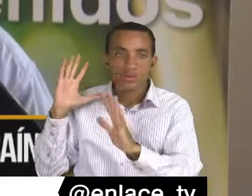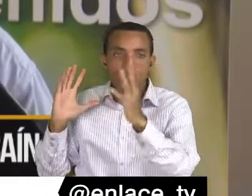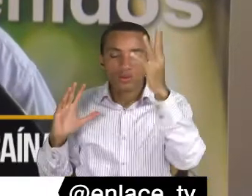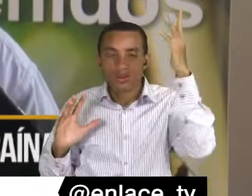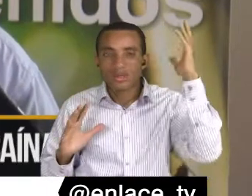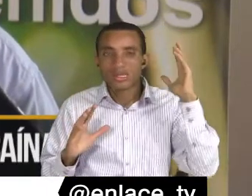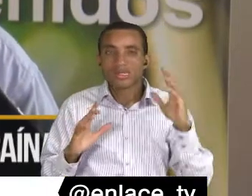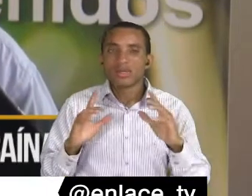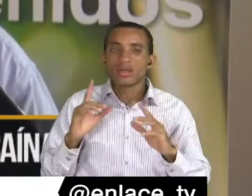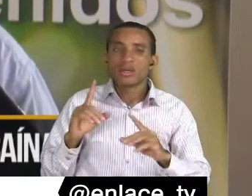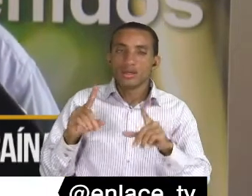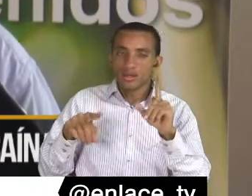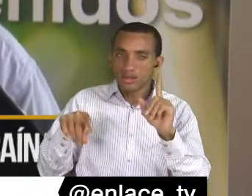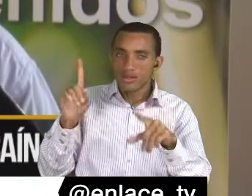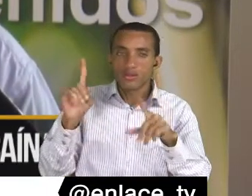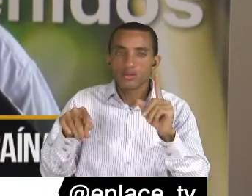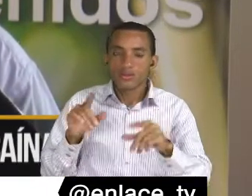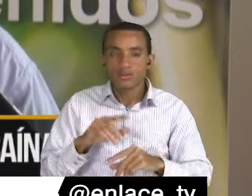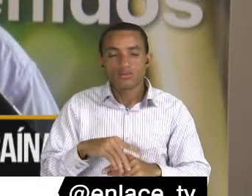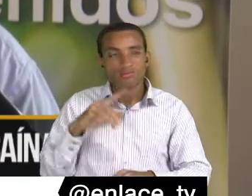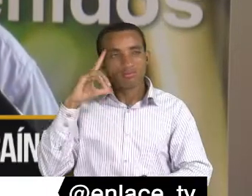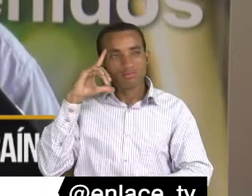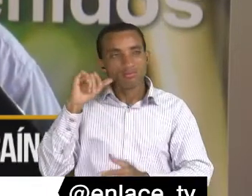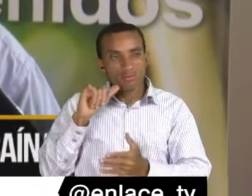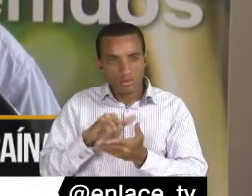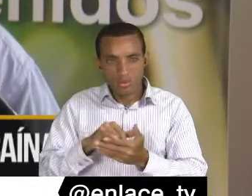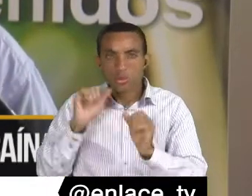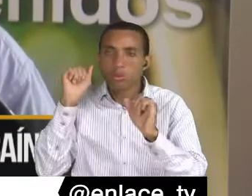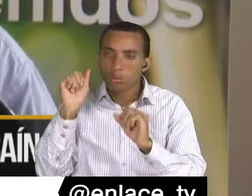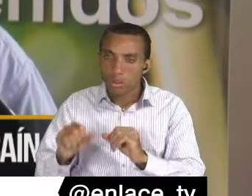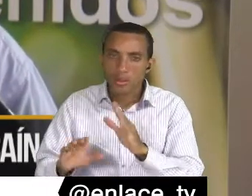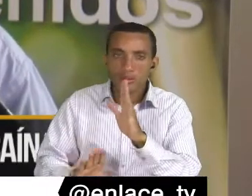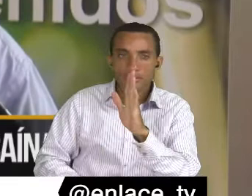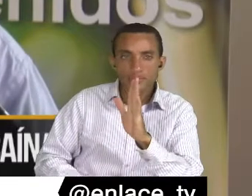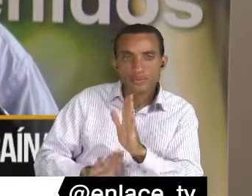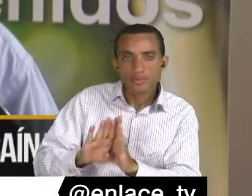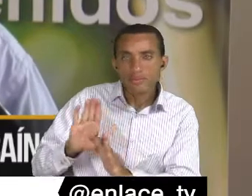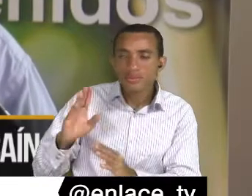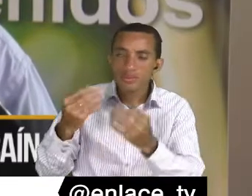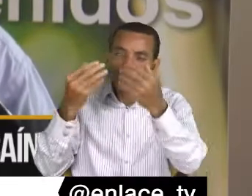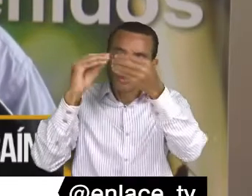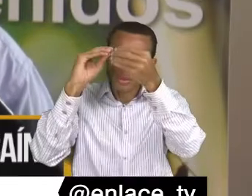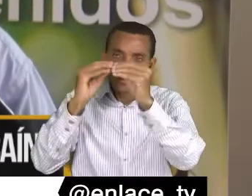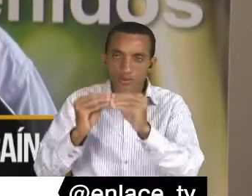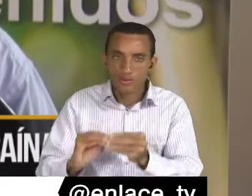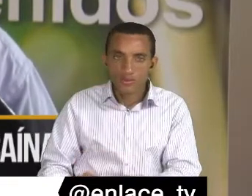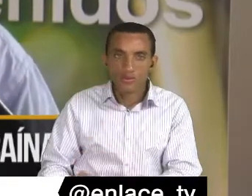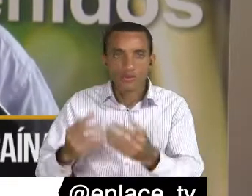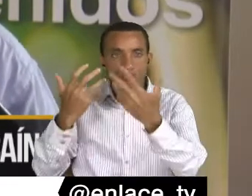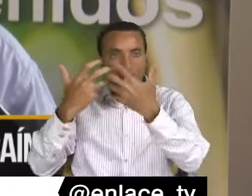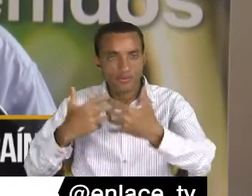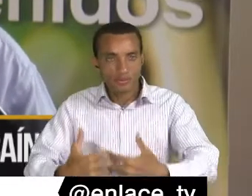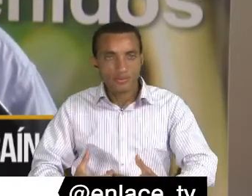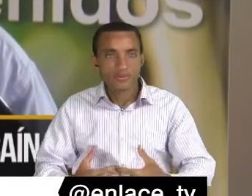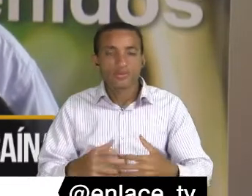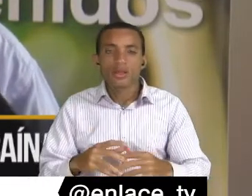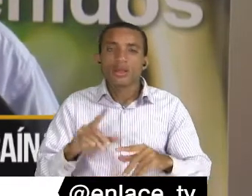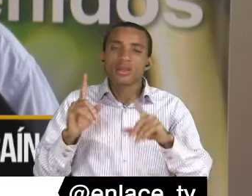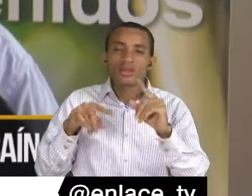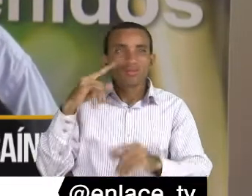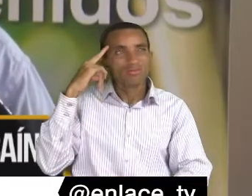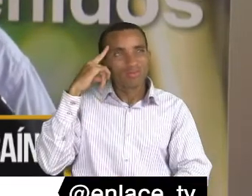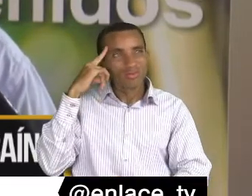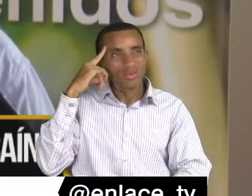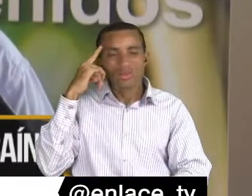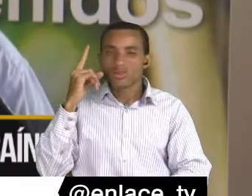campo colombiano se deba desarrollar con modelos empresariales. Muchos creemos que debe ser todo lo contrario.